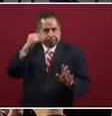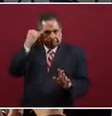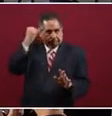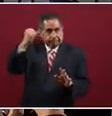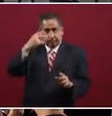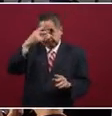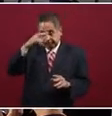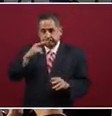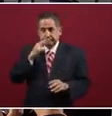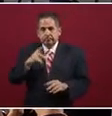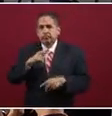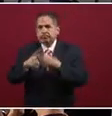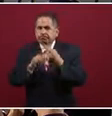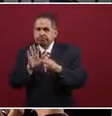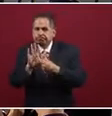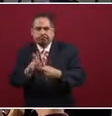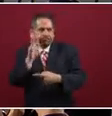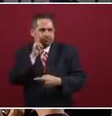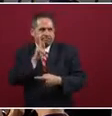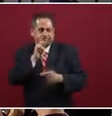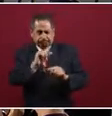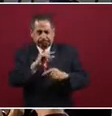demostrarlo, tenemos que convencer,